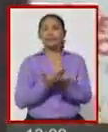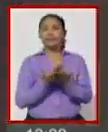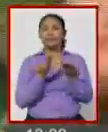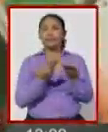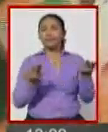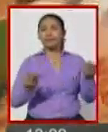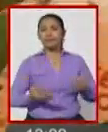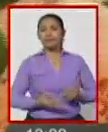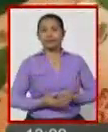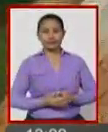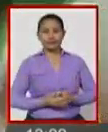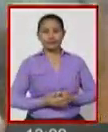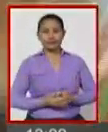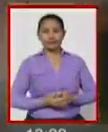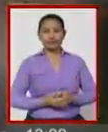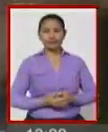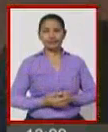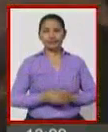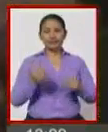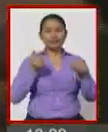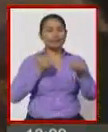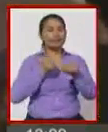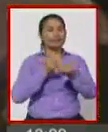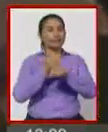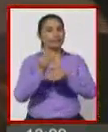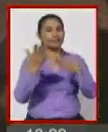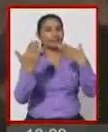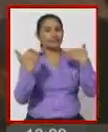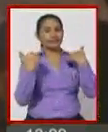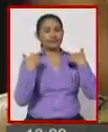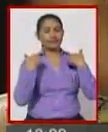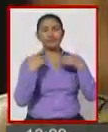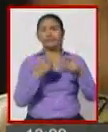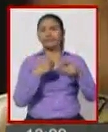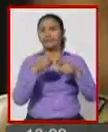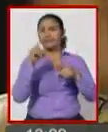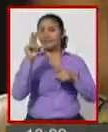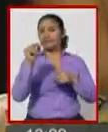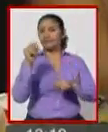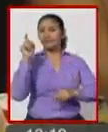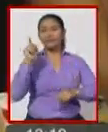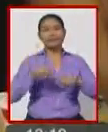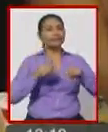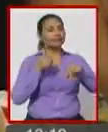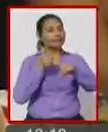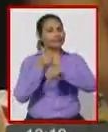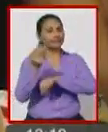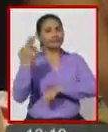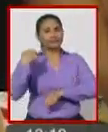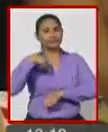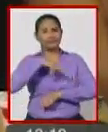estas indicios pues, de culpabilidad que tiene. Por lo tanto, no nos pueden echar la culpa